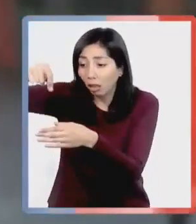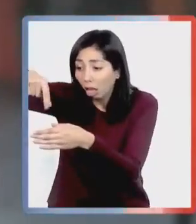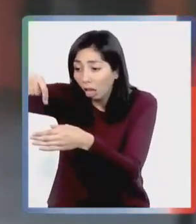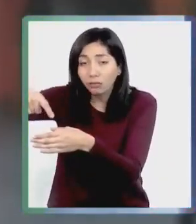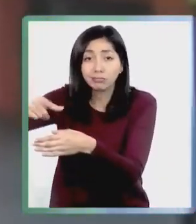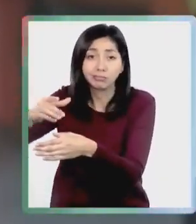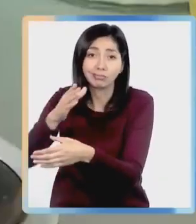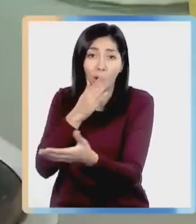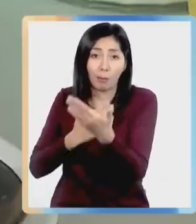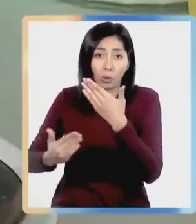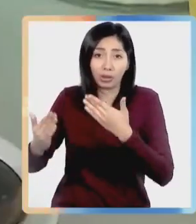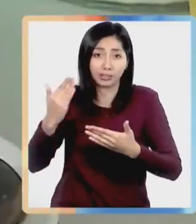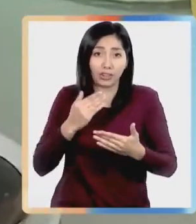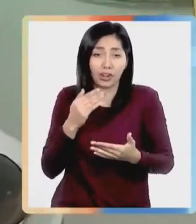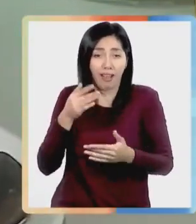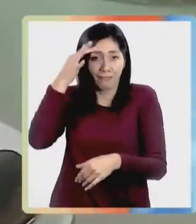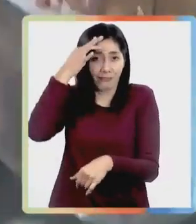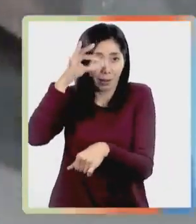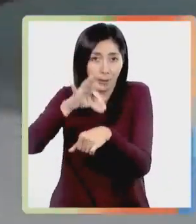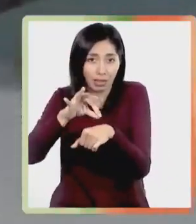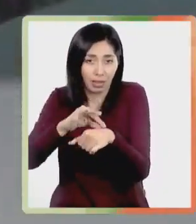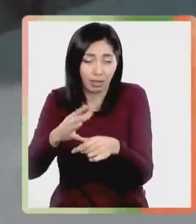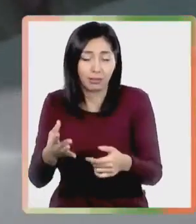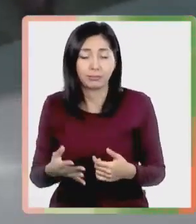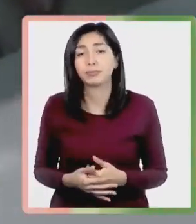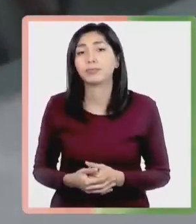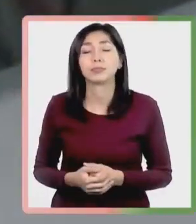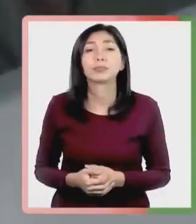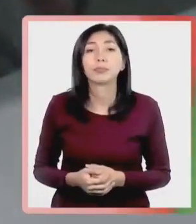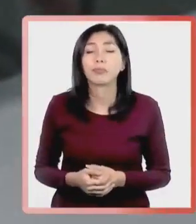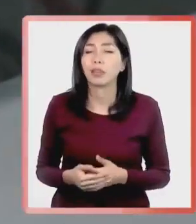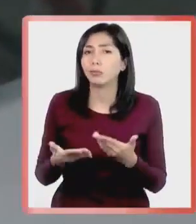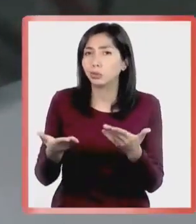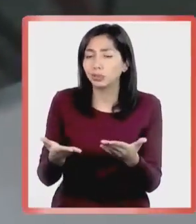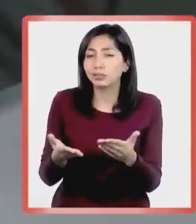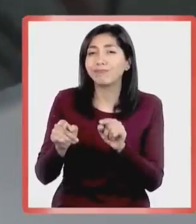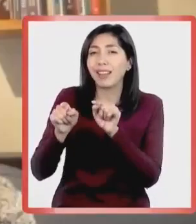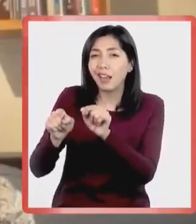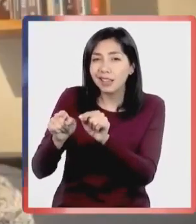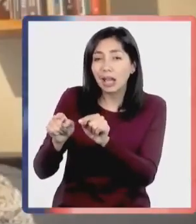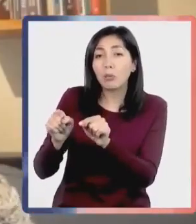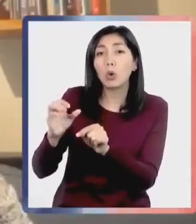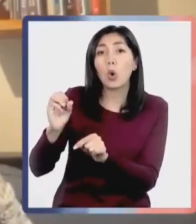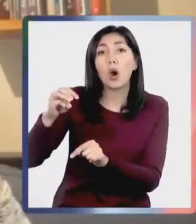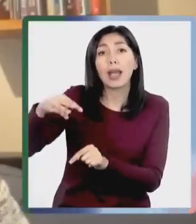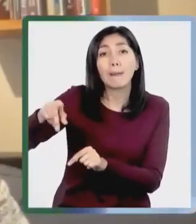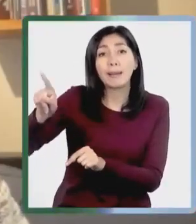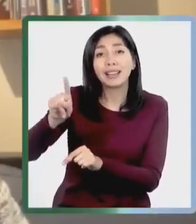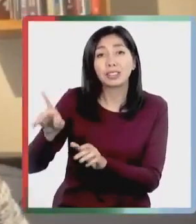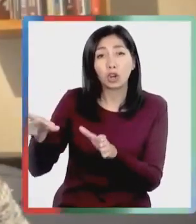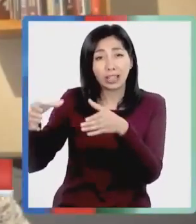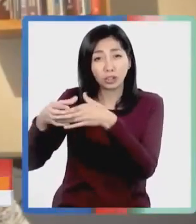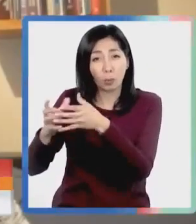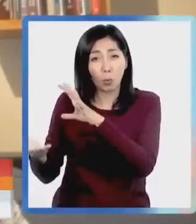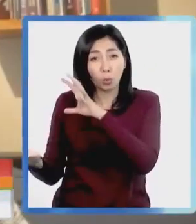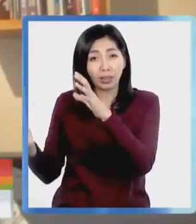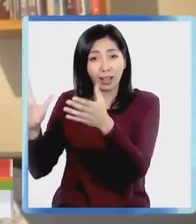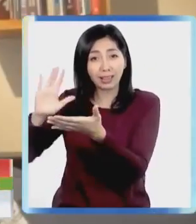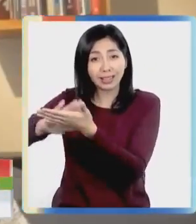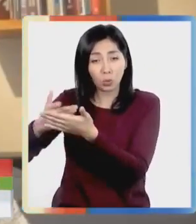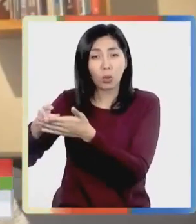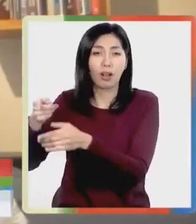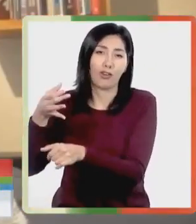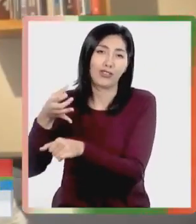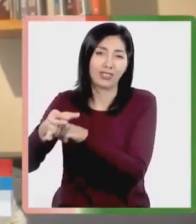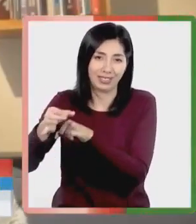protección para la aparición de enfermedades asociadas al incremento de peso. Entonces, esa fue la recomendación de la Organización Mundial de la